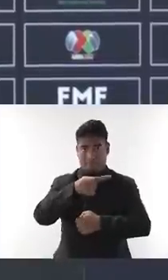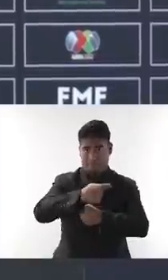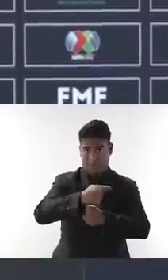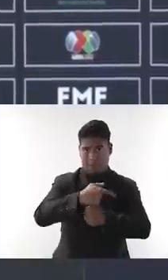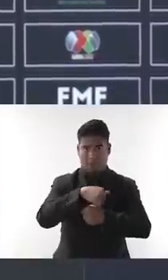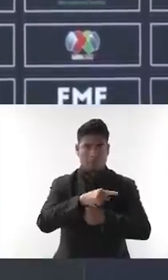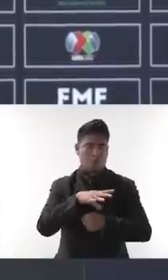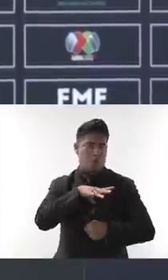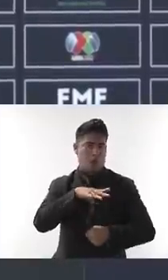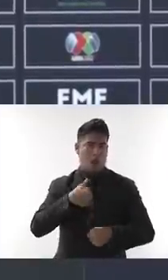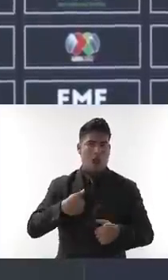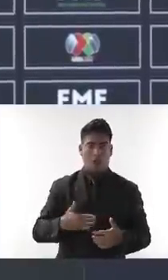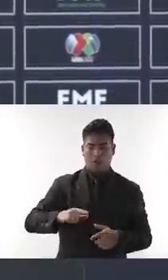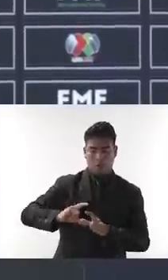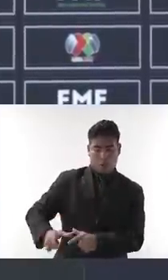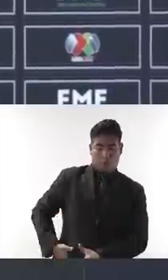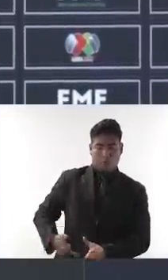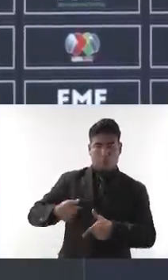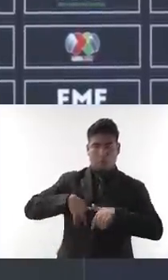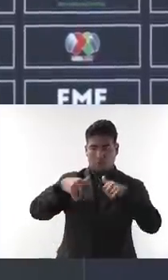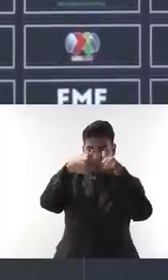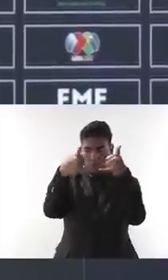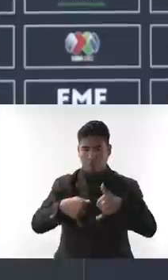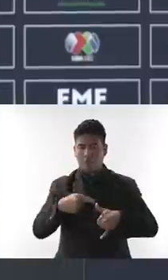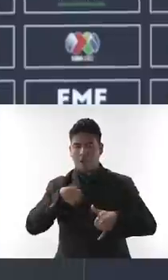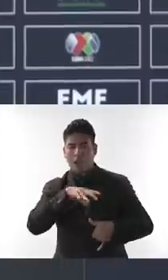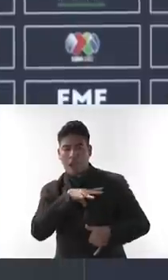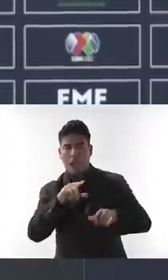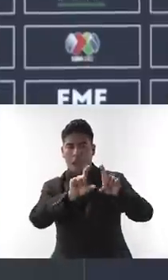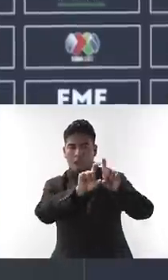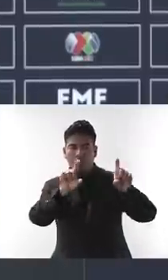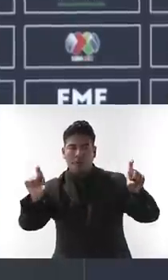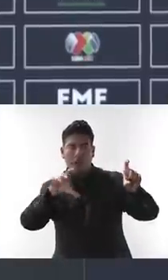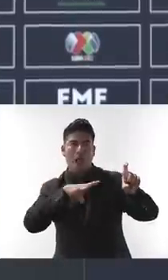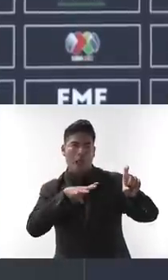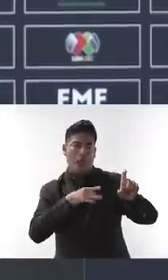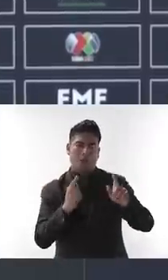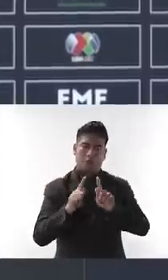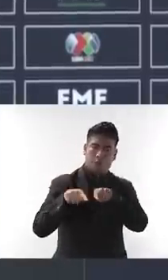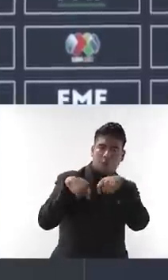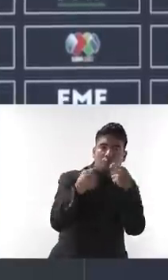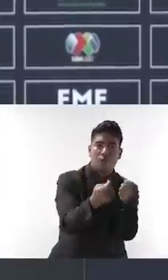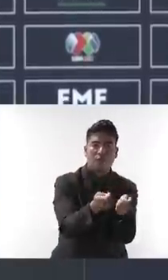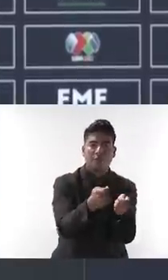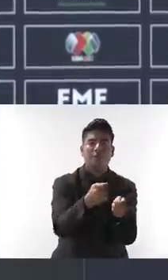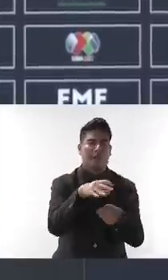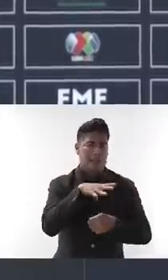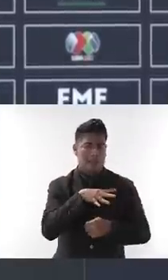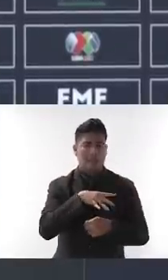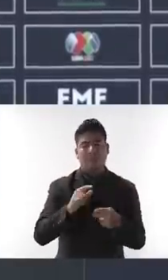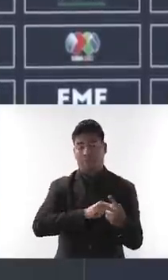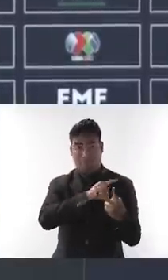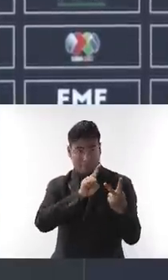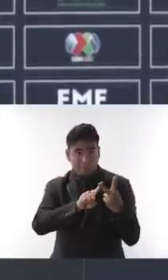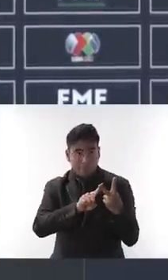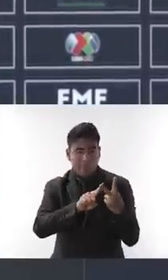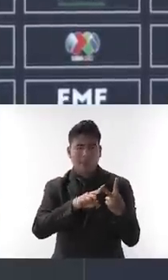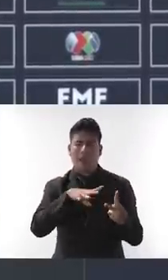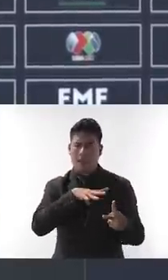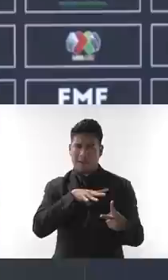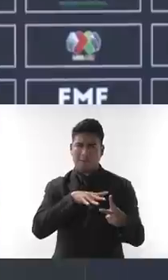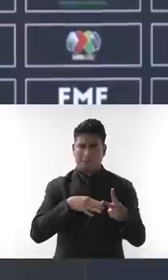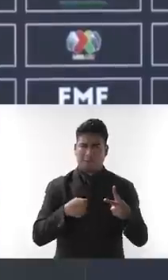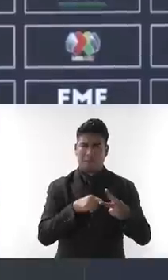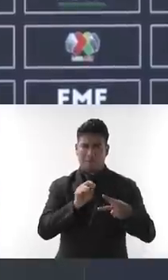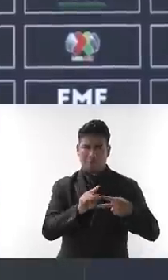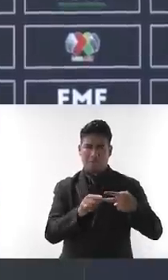de clausura, ¿no? Y tendrías también una puntuación que te